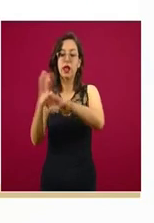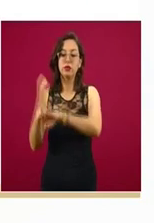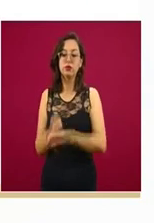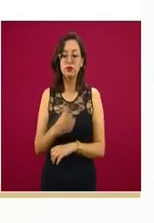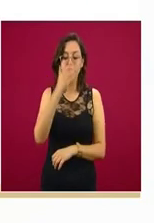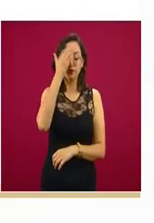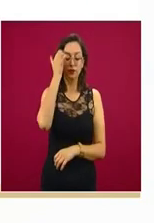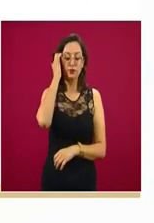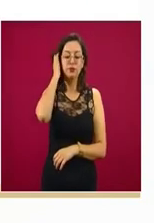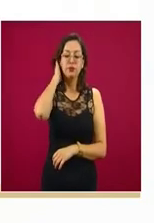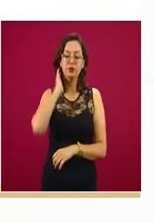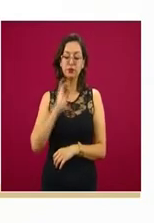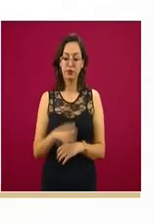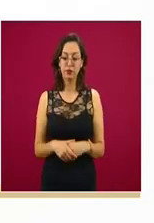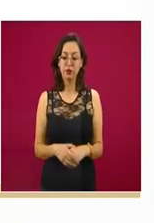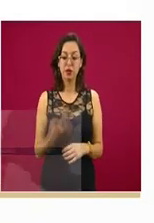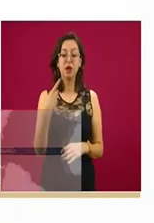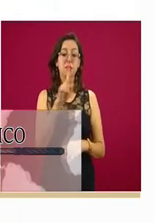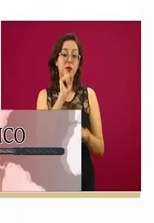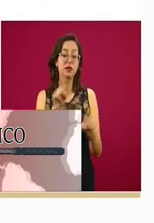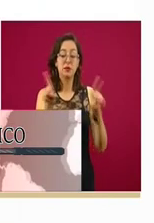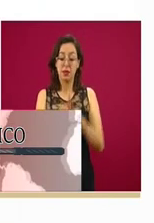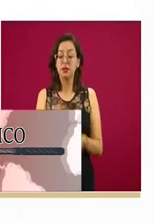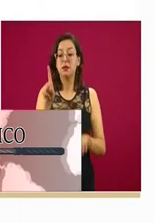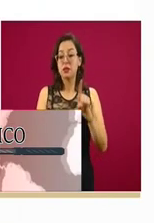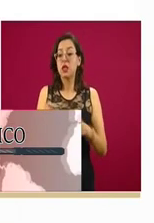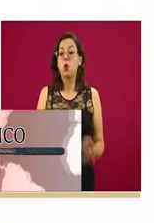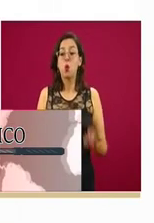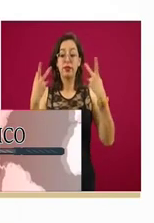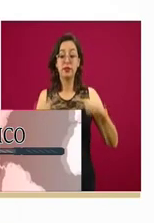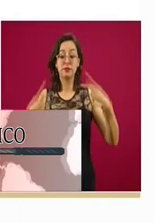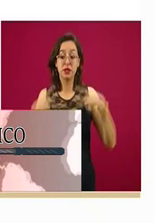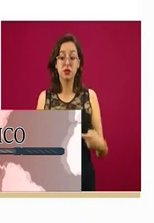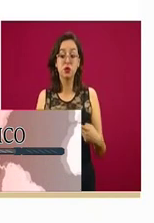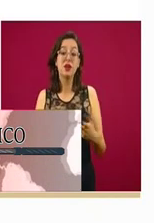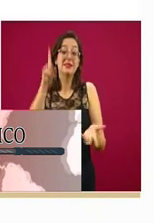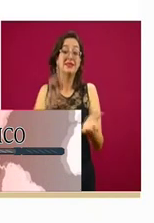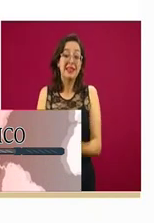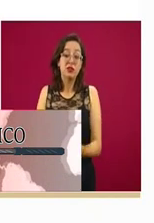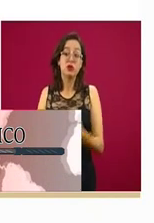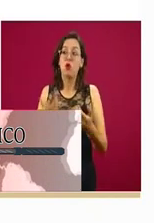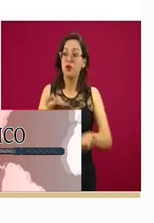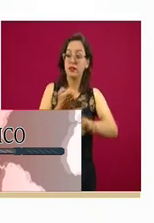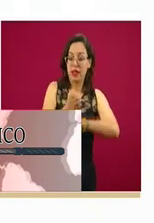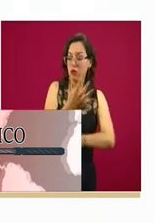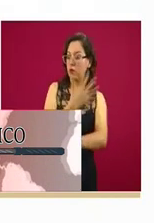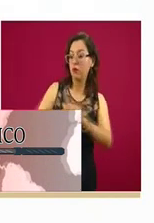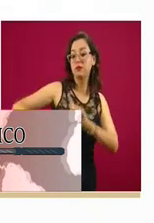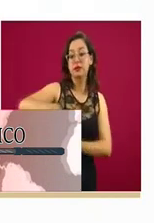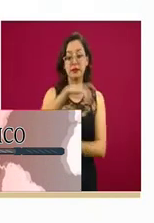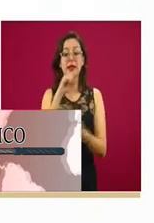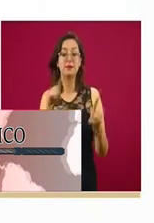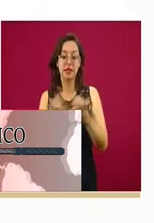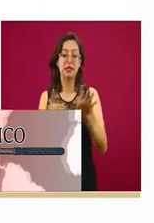Sin embargo, esto también depende de la cantidad de población que exista en cada estado y por eso es importante lo que vemos en el siguiente